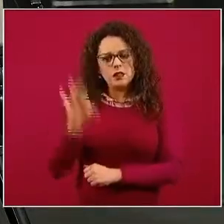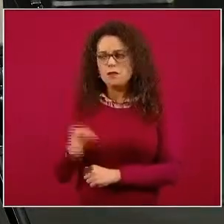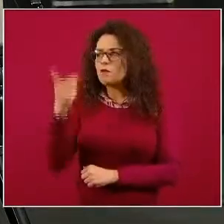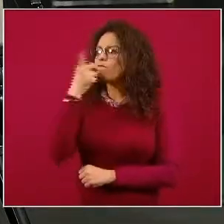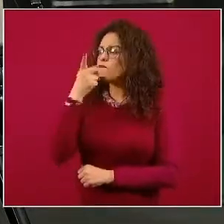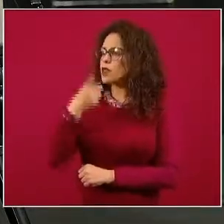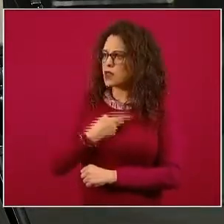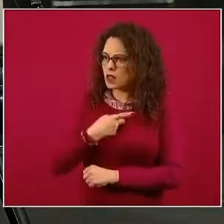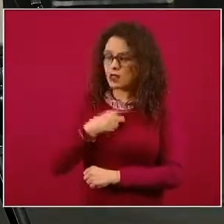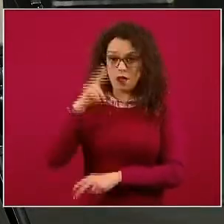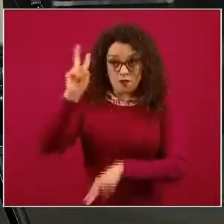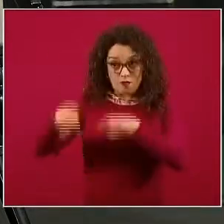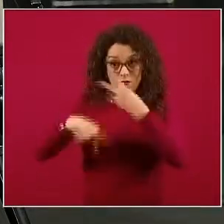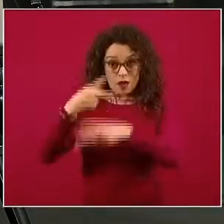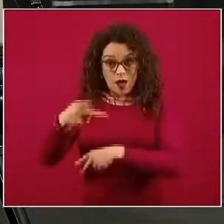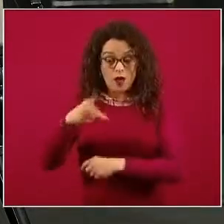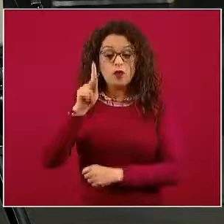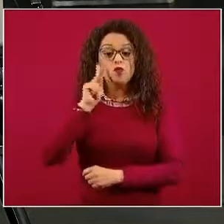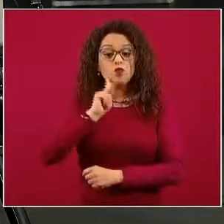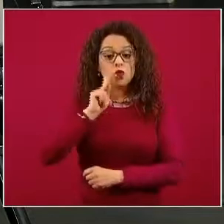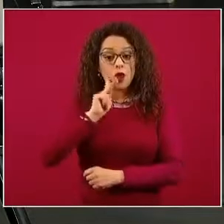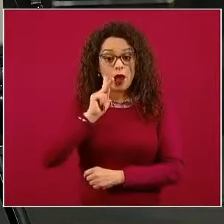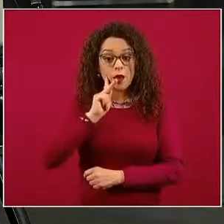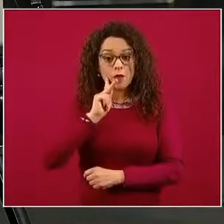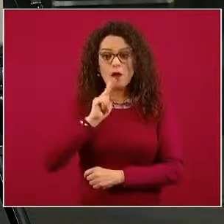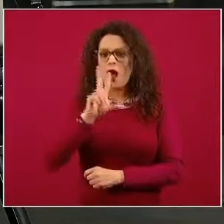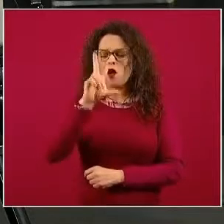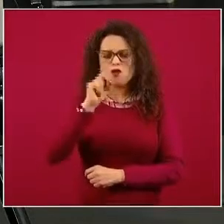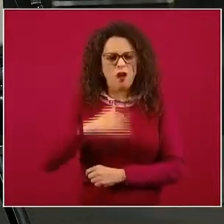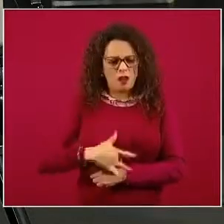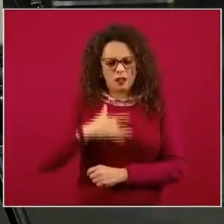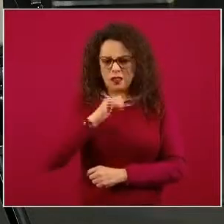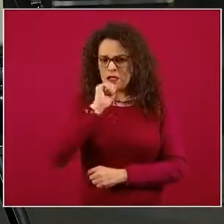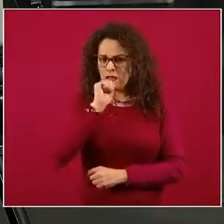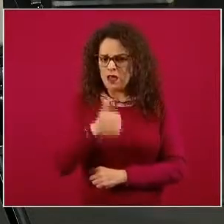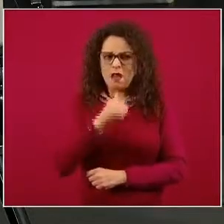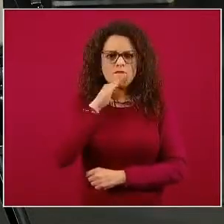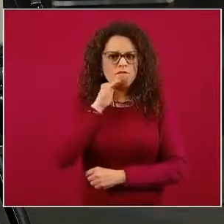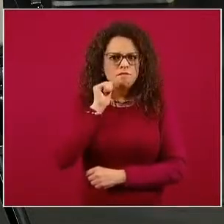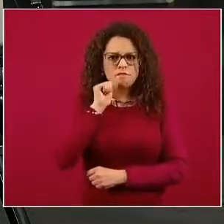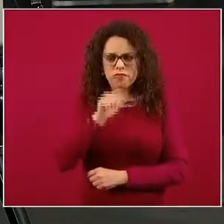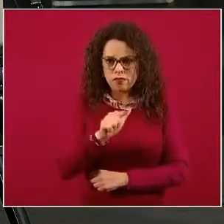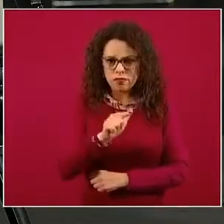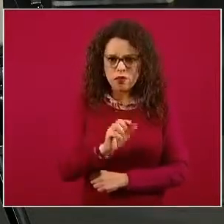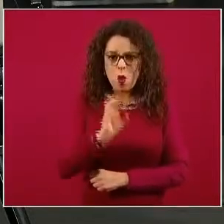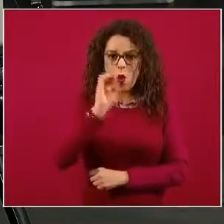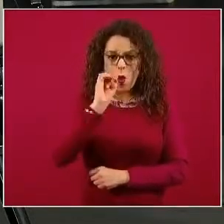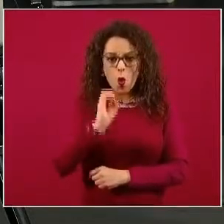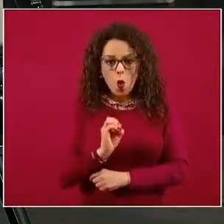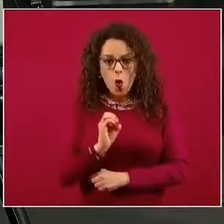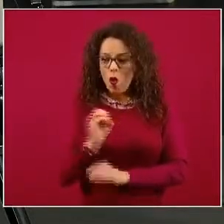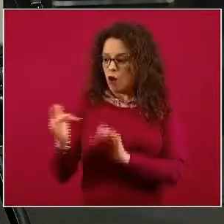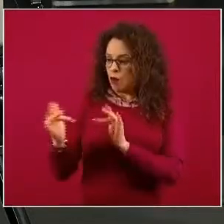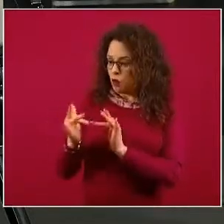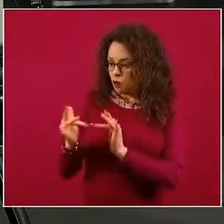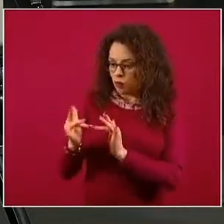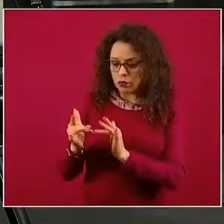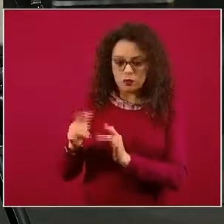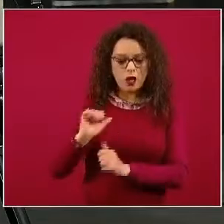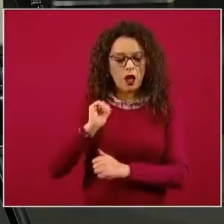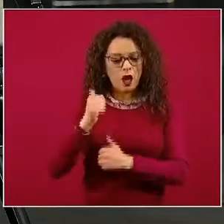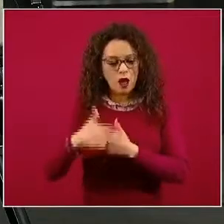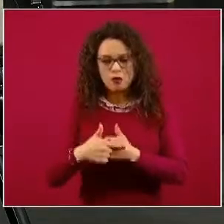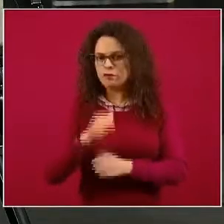que van y se hacen una prueba no porque tengan signos ni síntomas, ni porque hayan estado con un contacto que haya